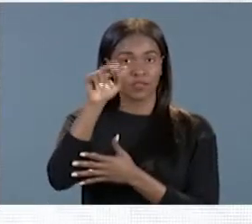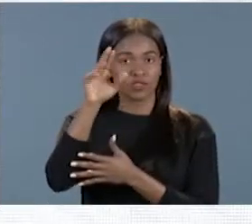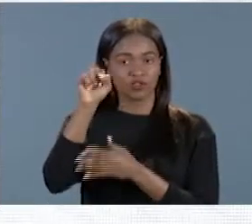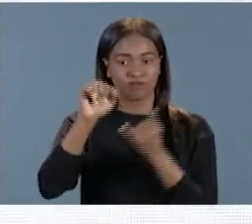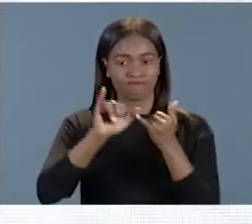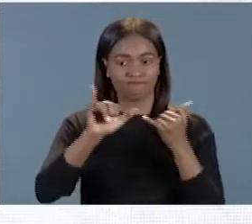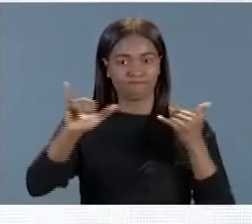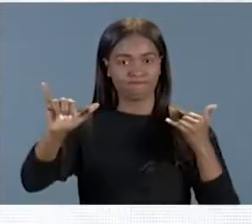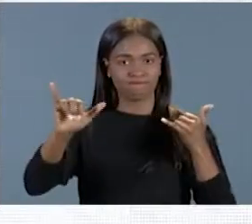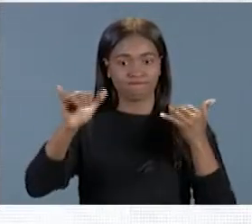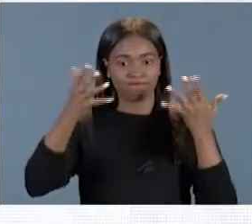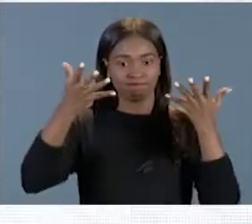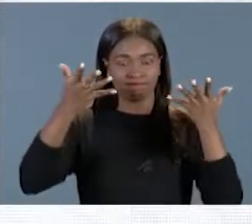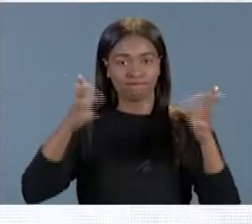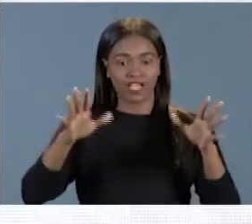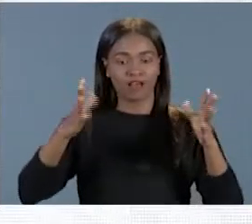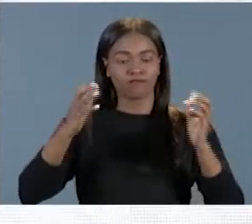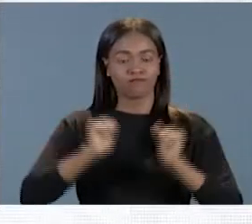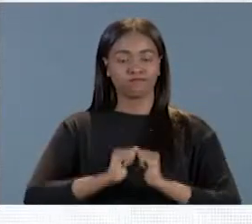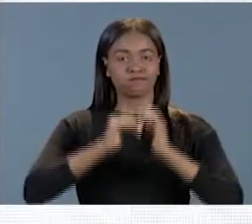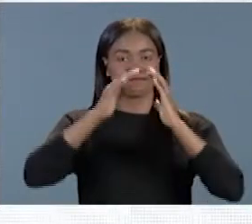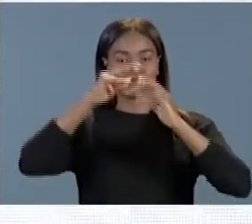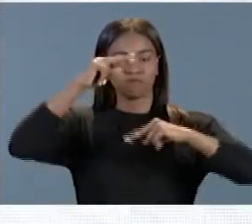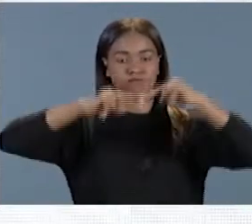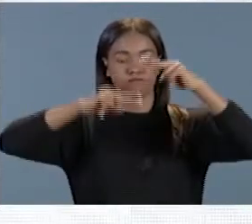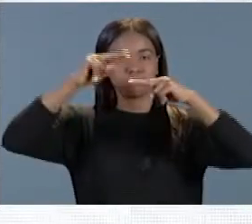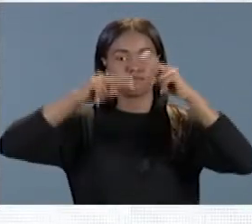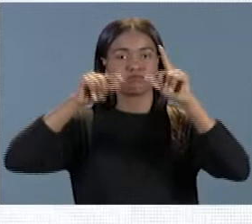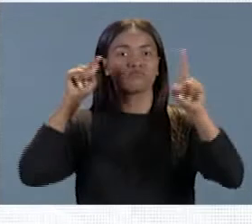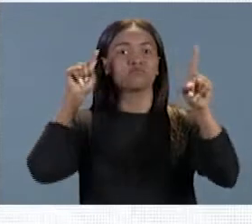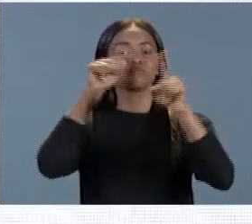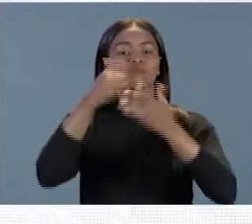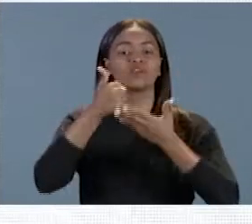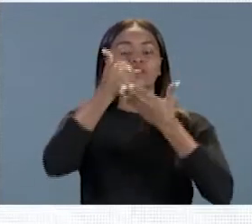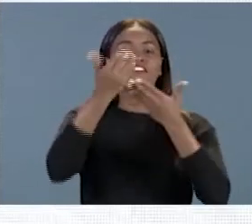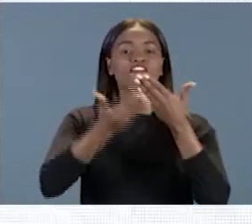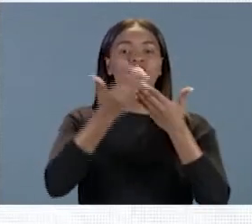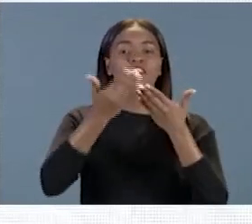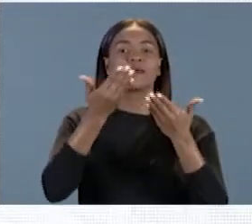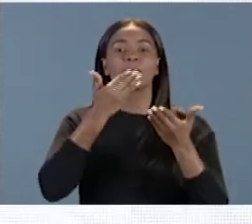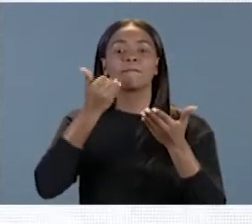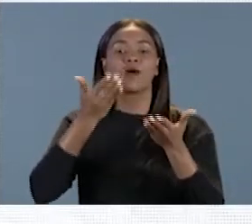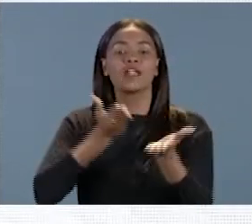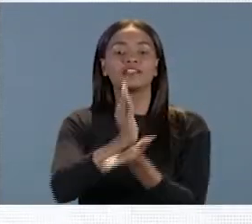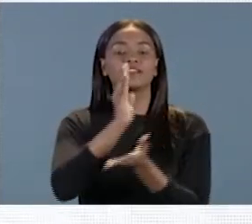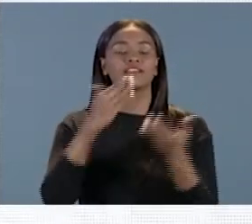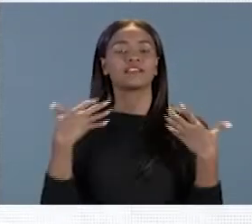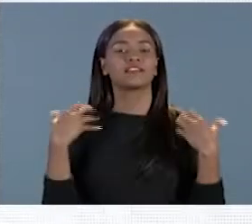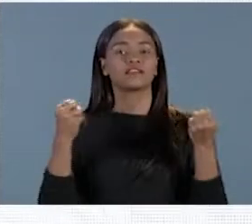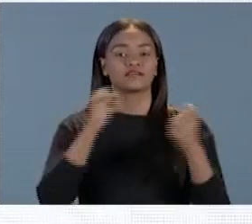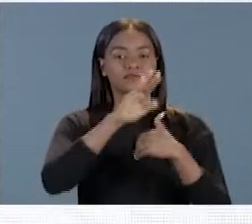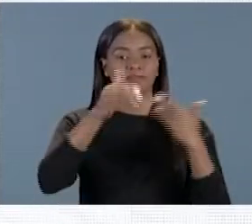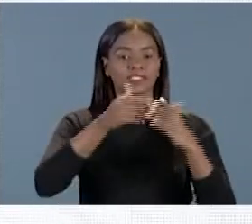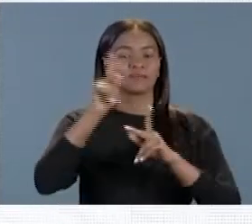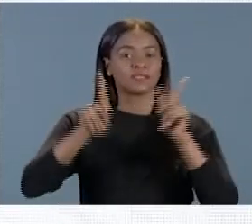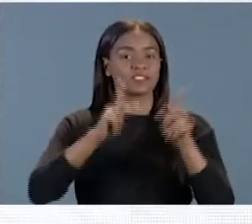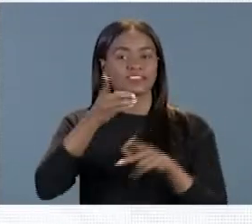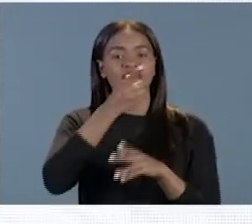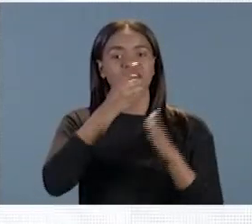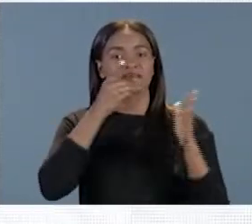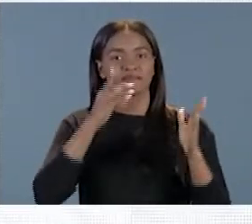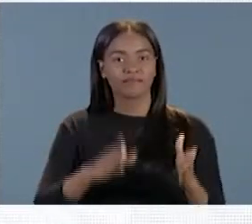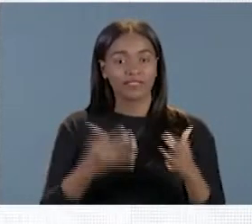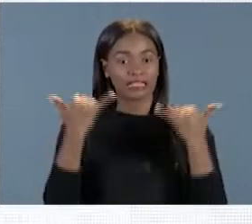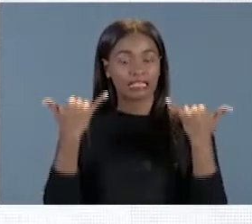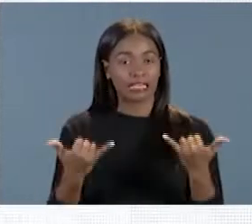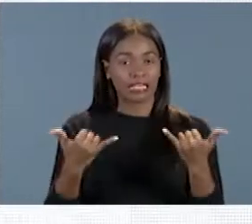fue completamente remozado con el objetivo de facilitarle el acceso a la salud a todos los dominicanos,